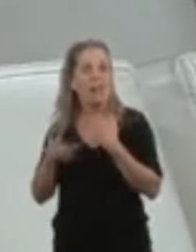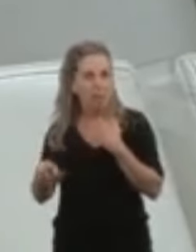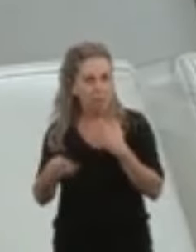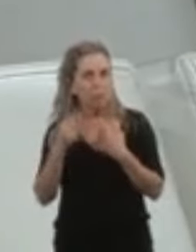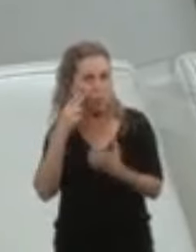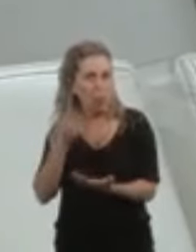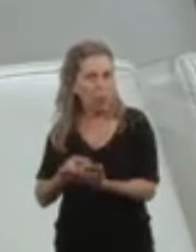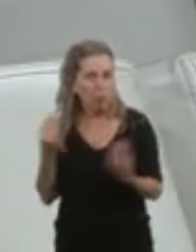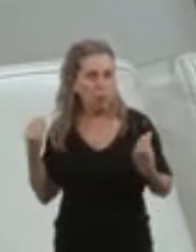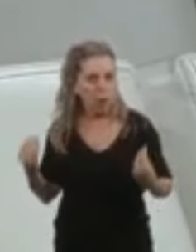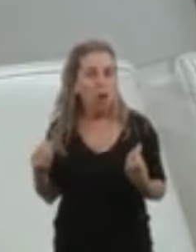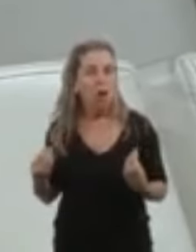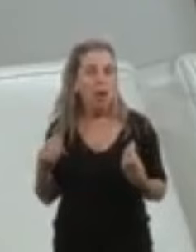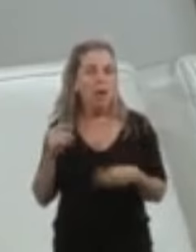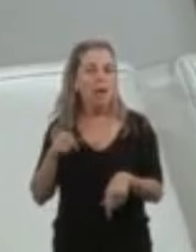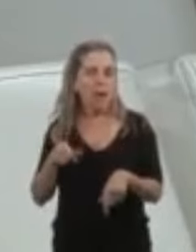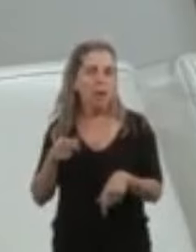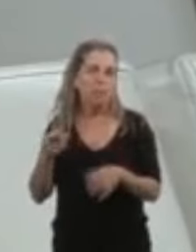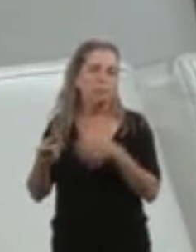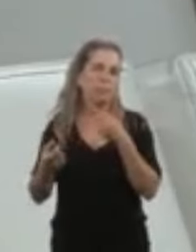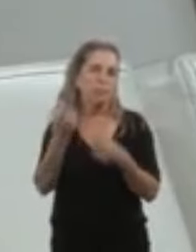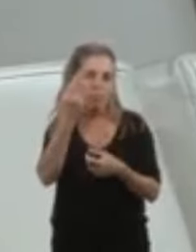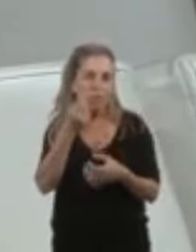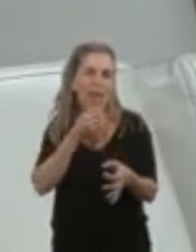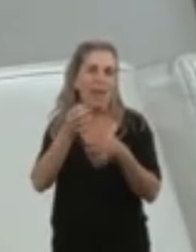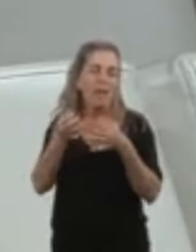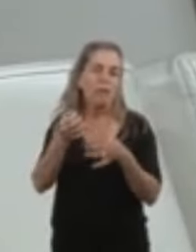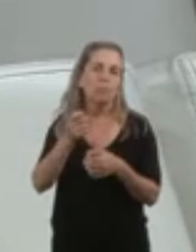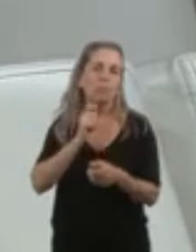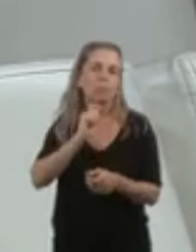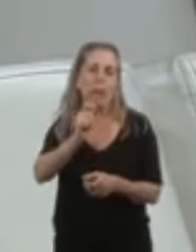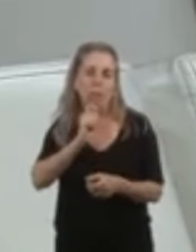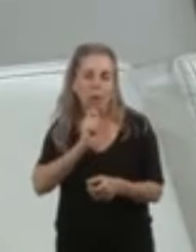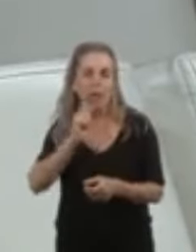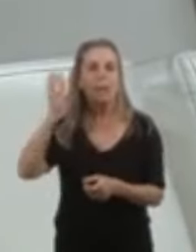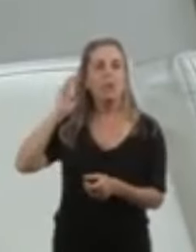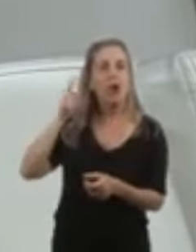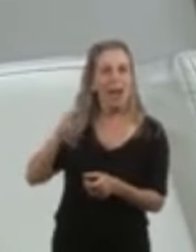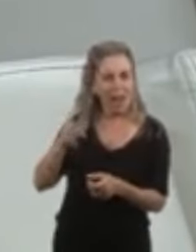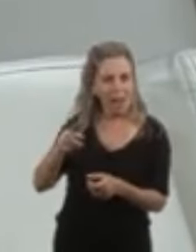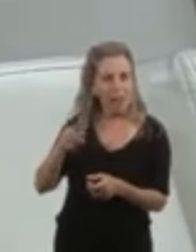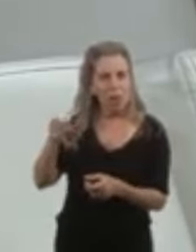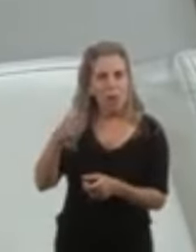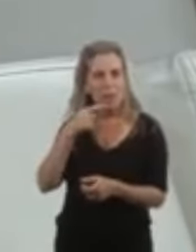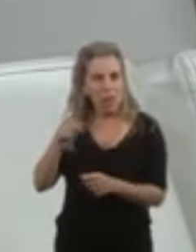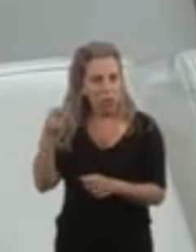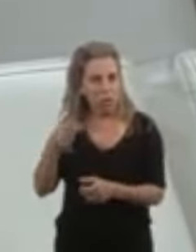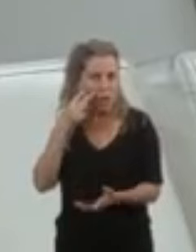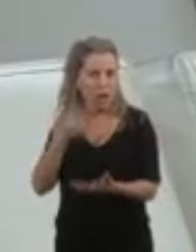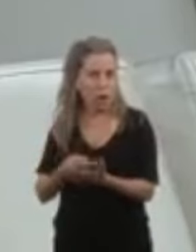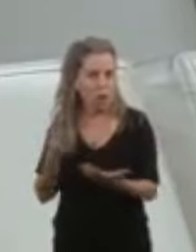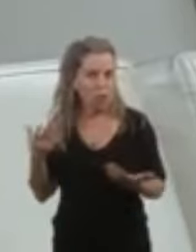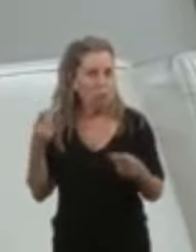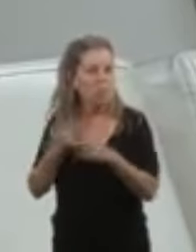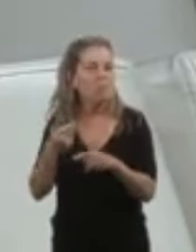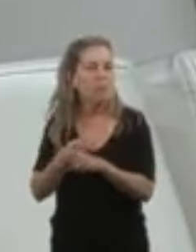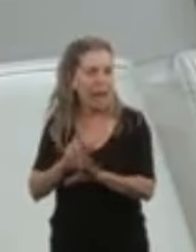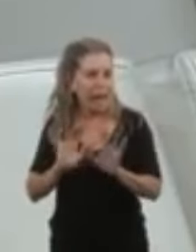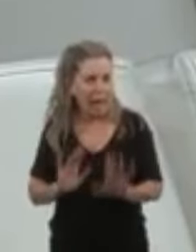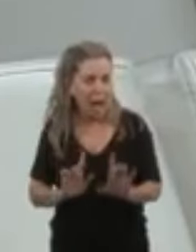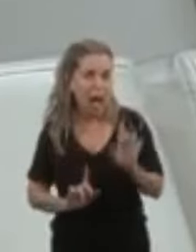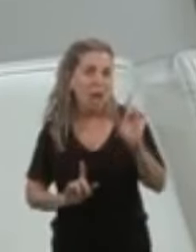pelea a partir en un diálogo también con radio mitre si no me equivoco a partir de que había habían dicho